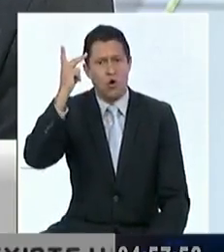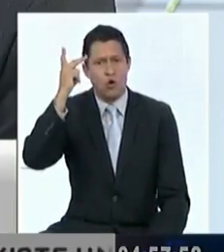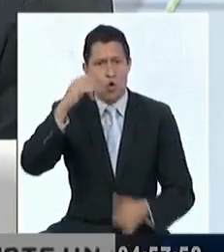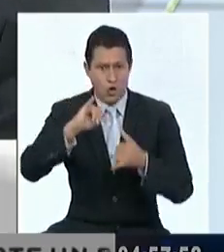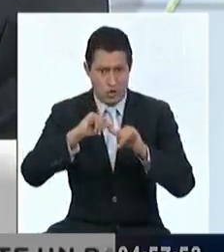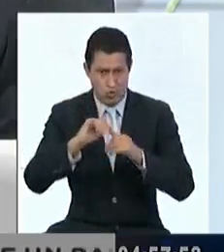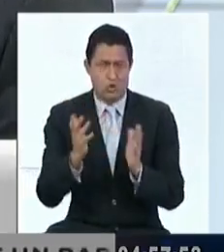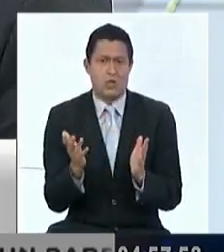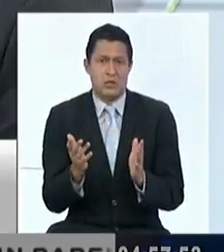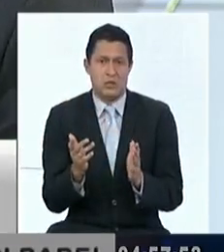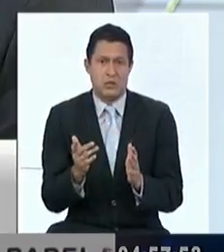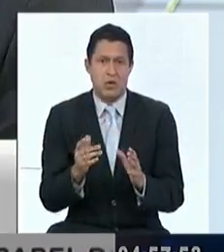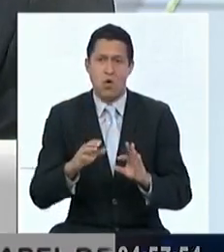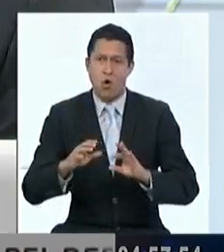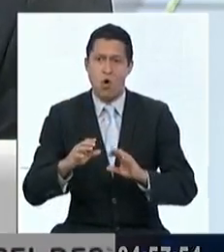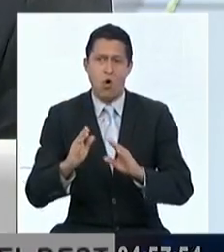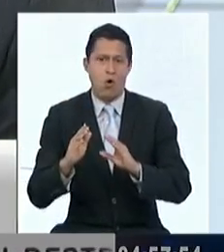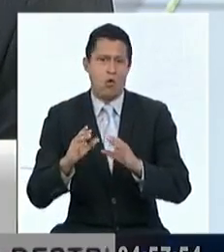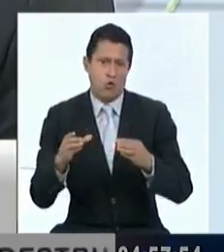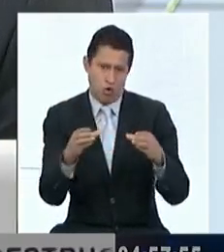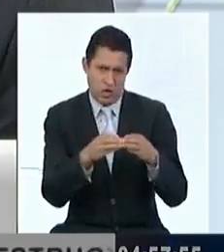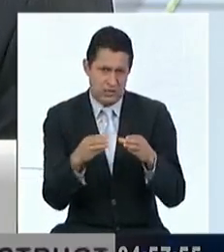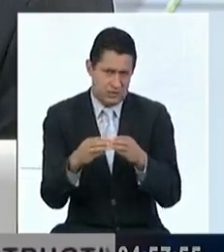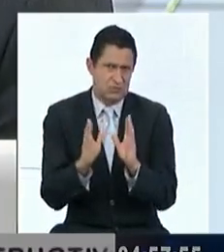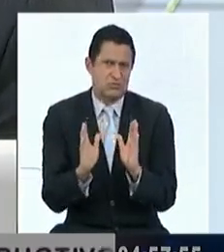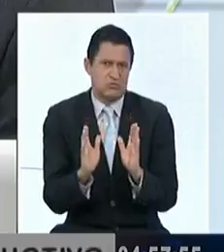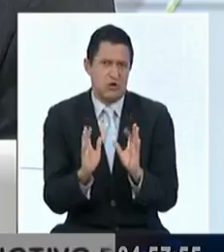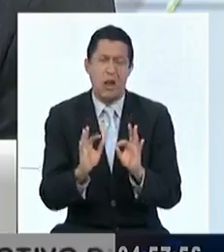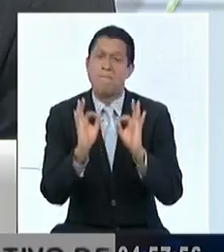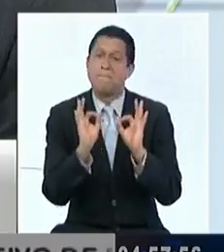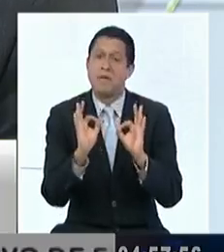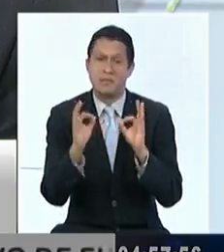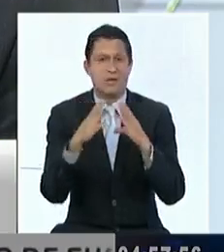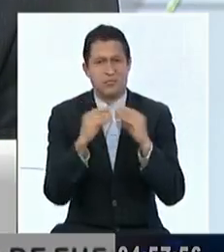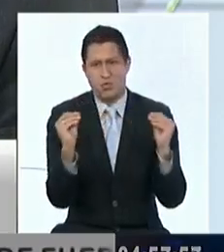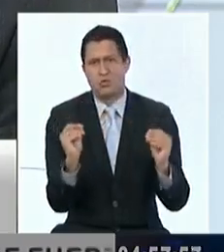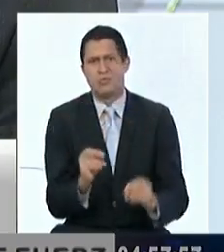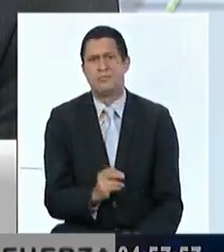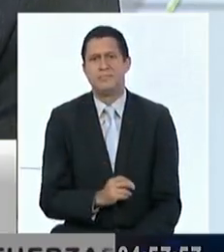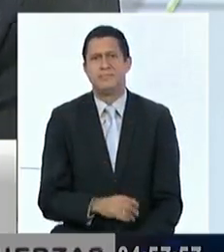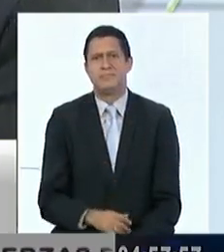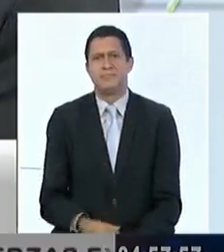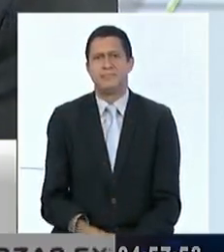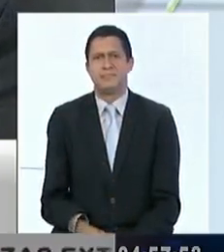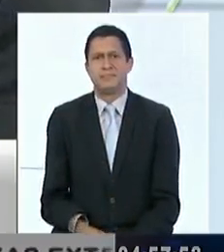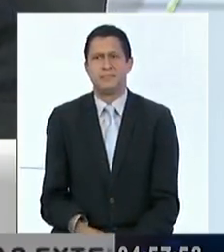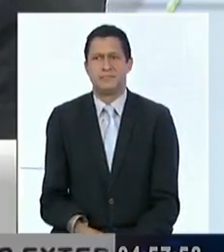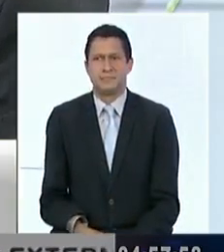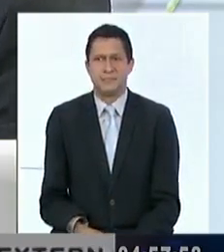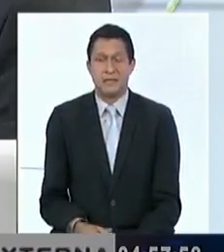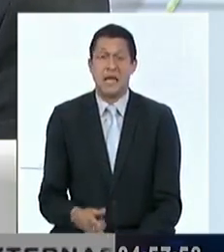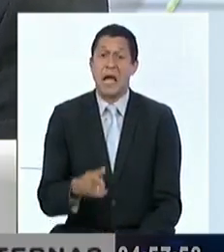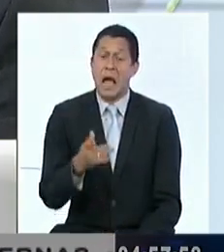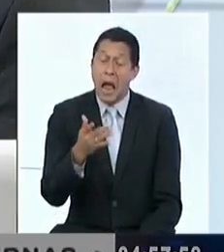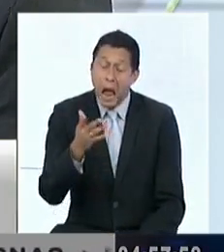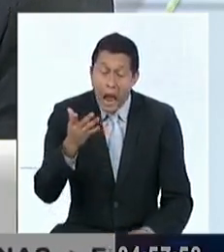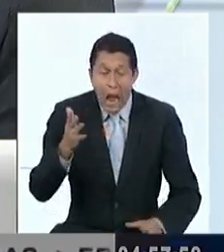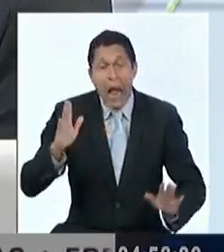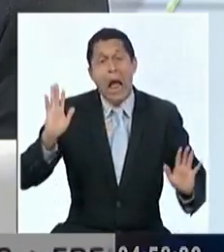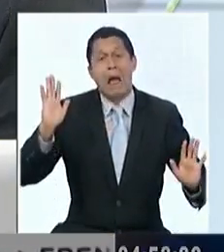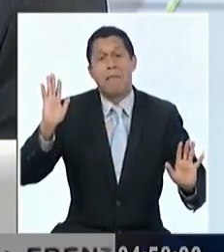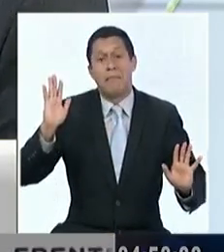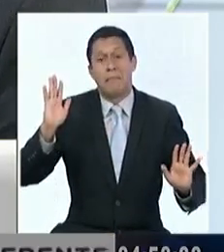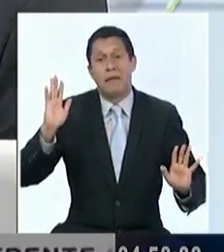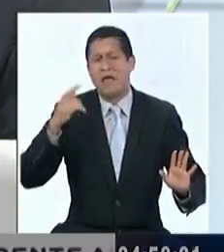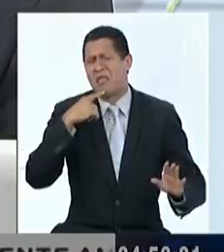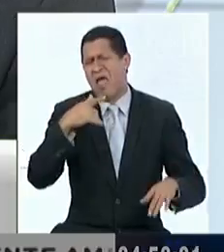o los psicólogos organizacionales que se encargan precisamente de todo esto algo que ha sucedido es que se